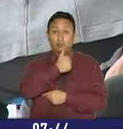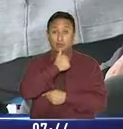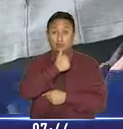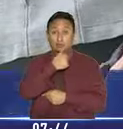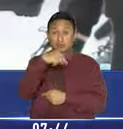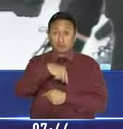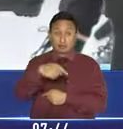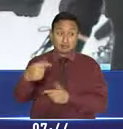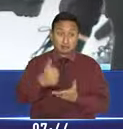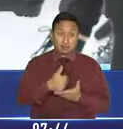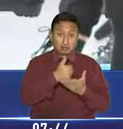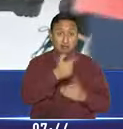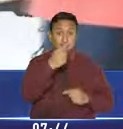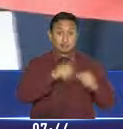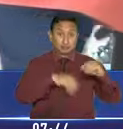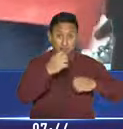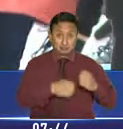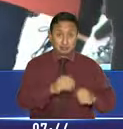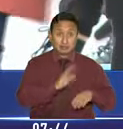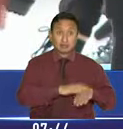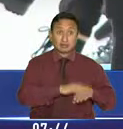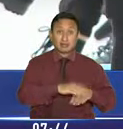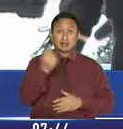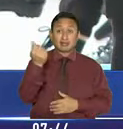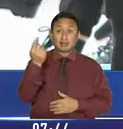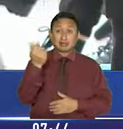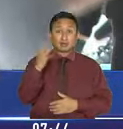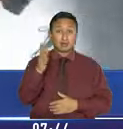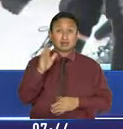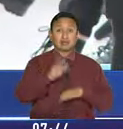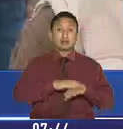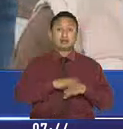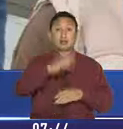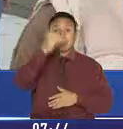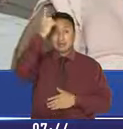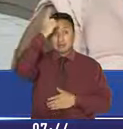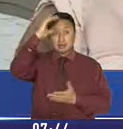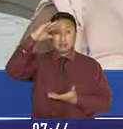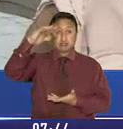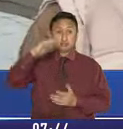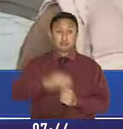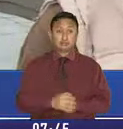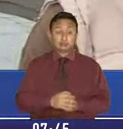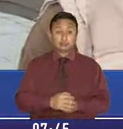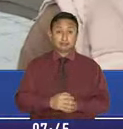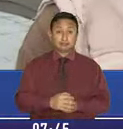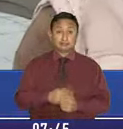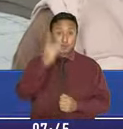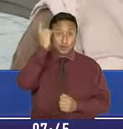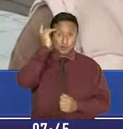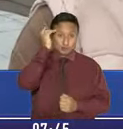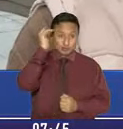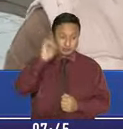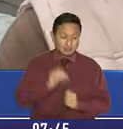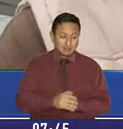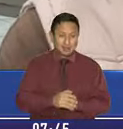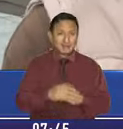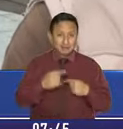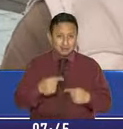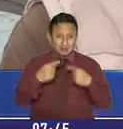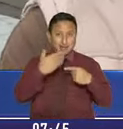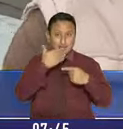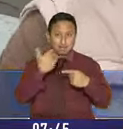falta de liquidez por deudas pendientes. Preocupantes, ¿no? Que cada vez, en vez de mejorar, van restándonos a los